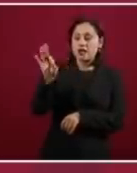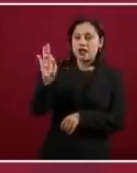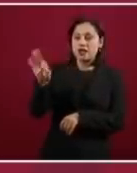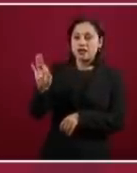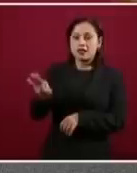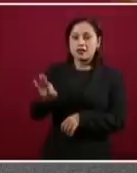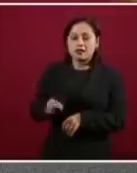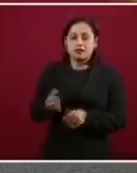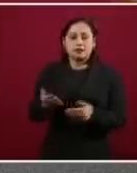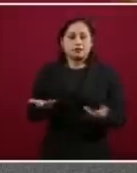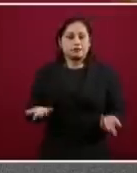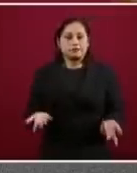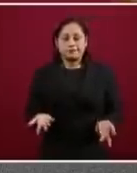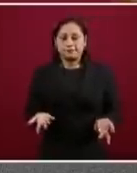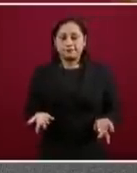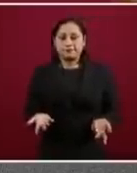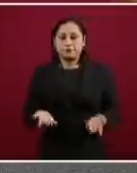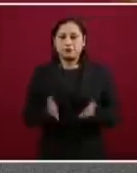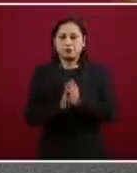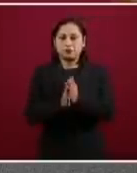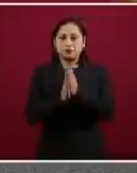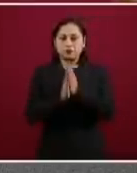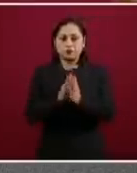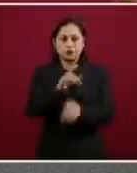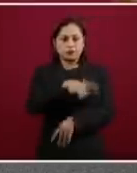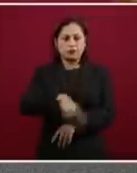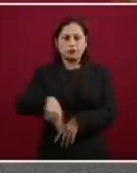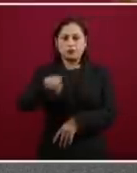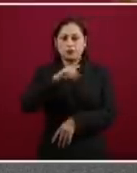que no los engañen,